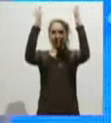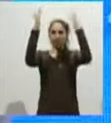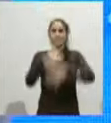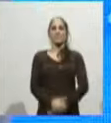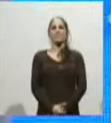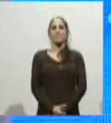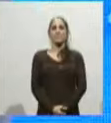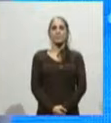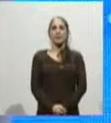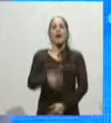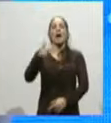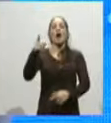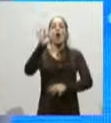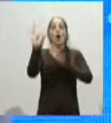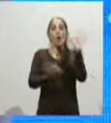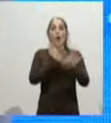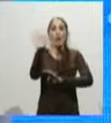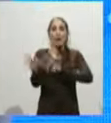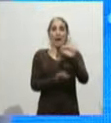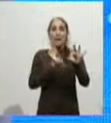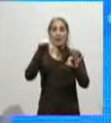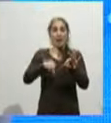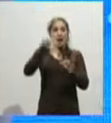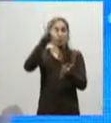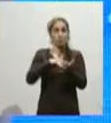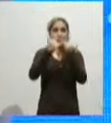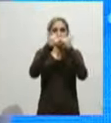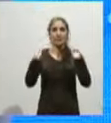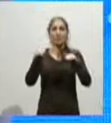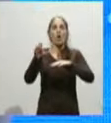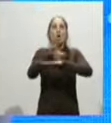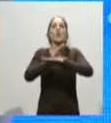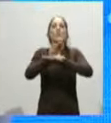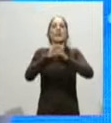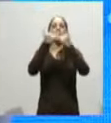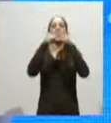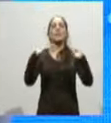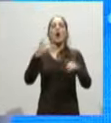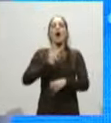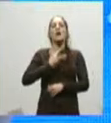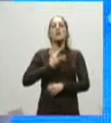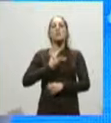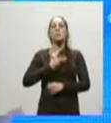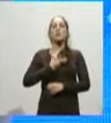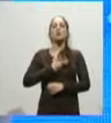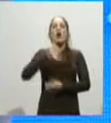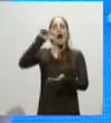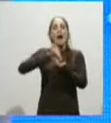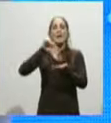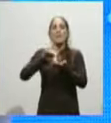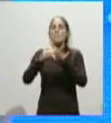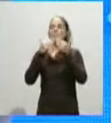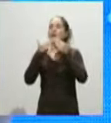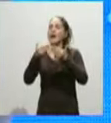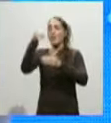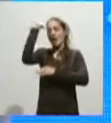Como saben, organiza este evento la Concejalía de Festejos del Ayuntamiento de Arrecife. Muchas gracias, señor